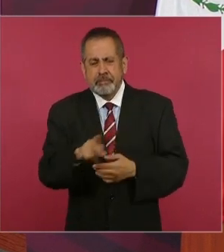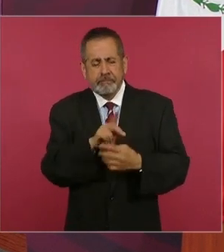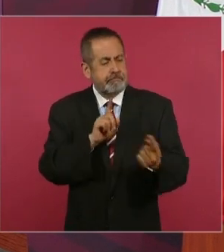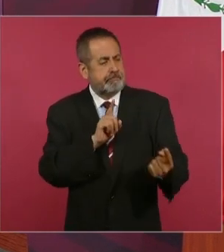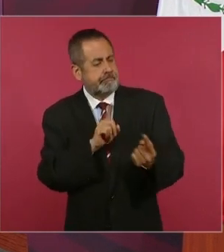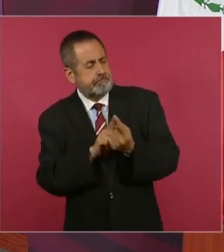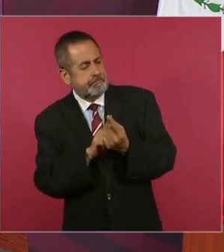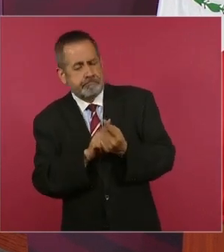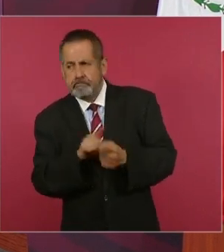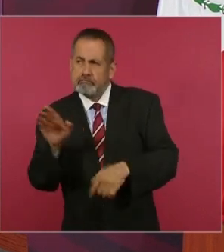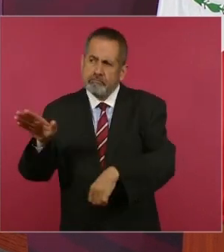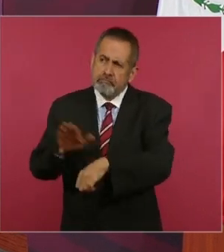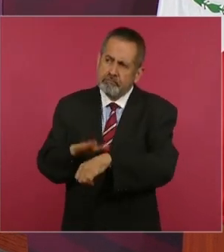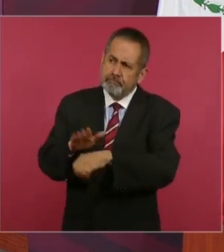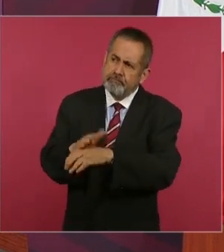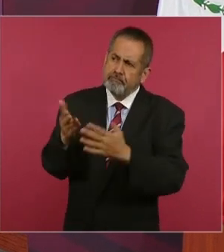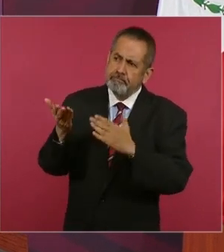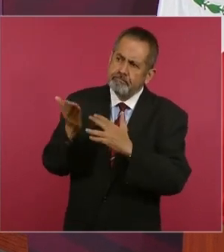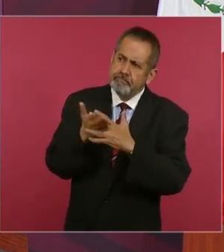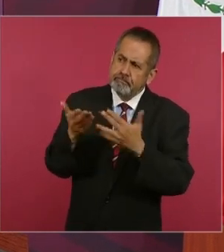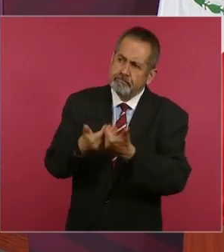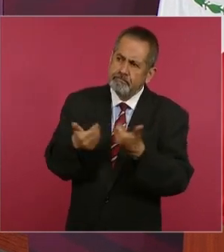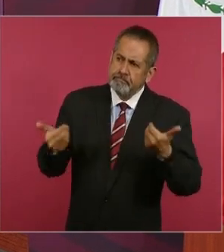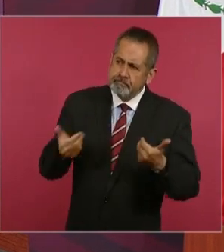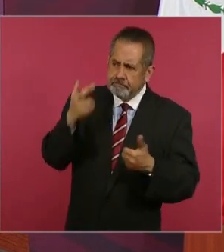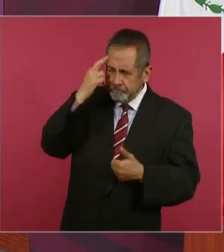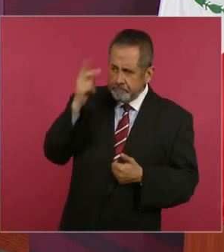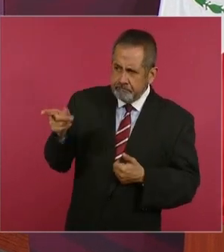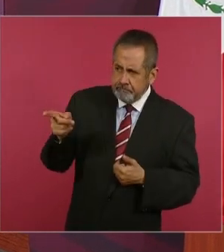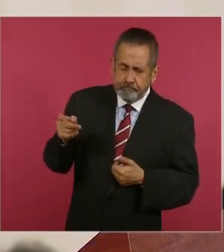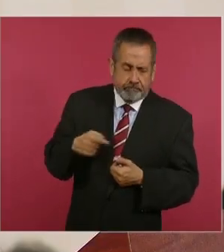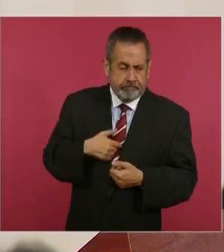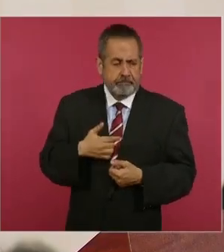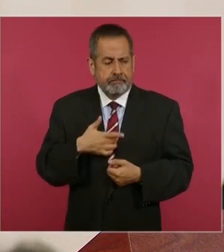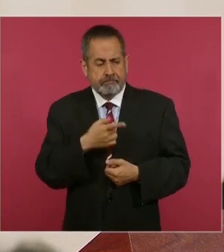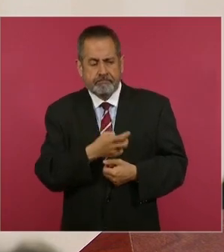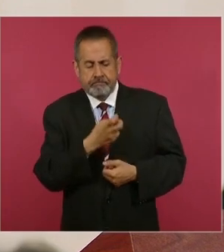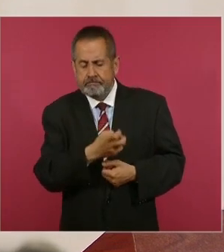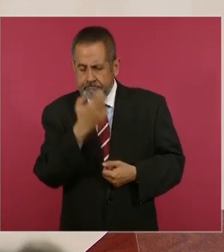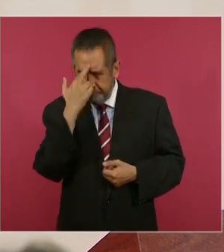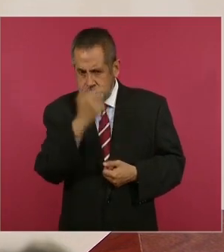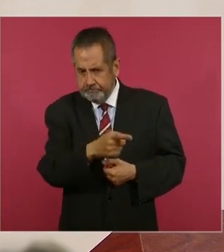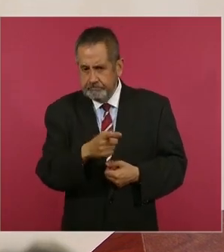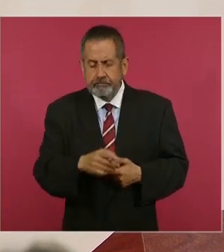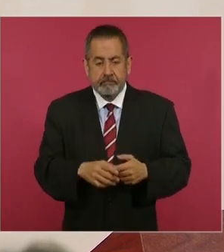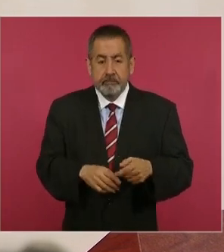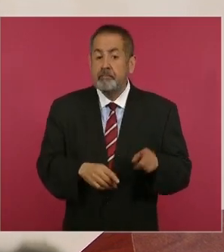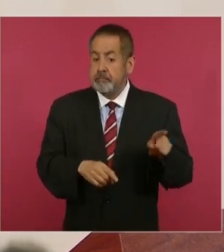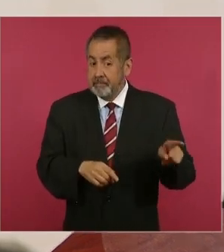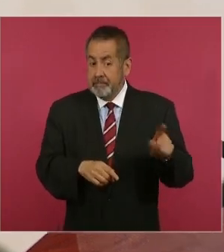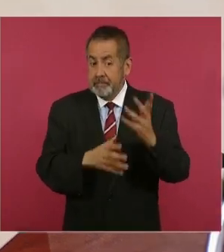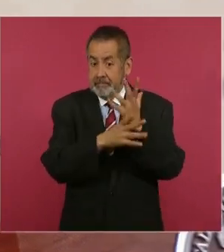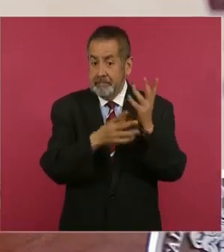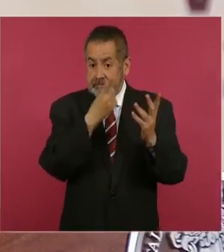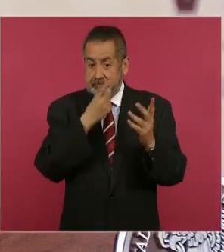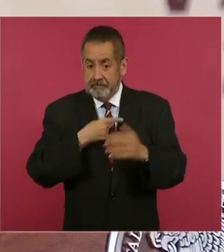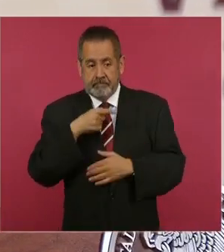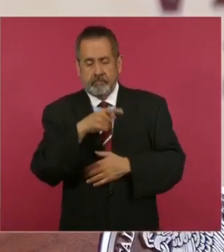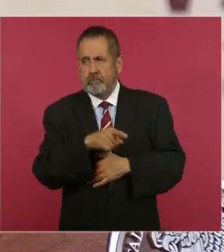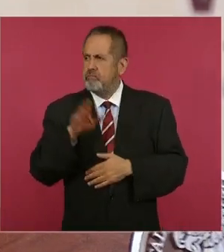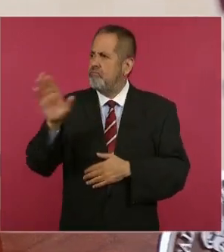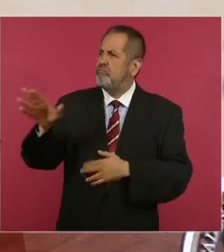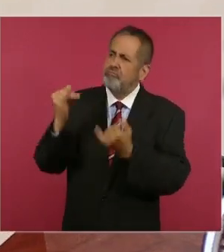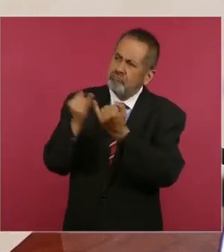aplicamos y que no debería de molestar a nadie me dijo así como el